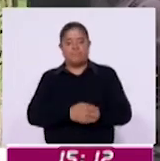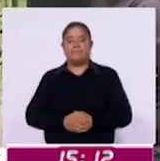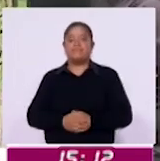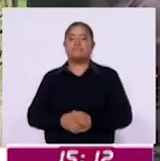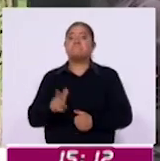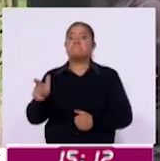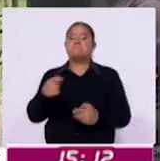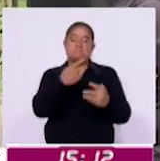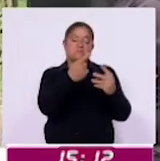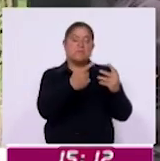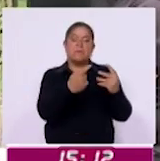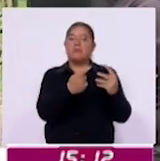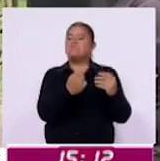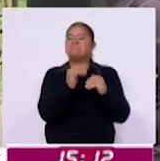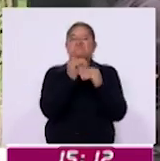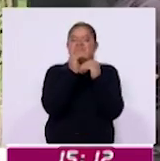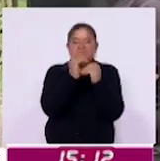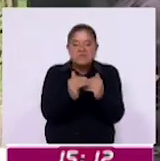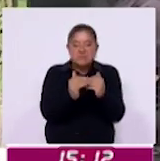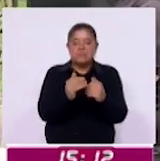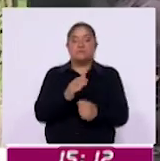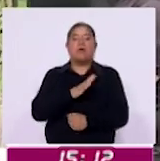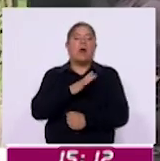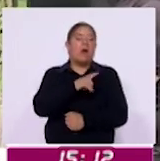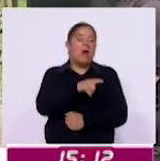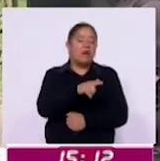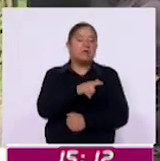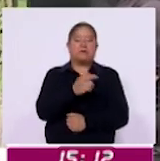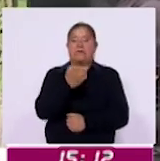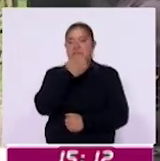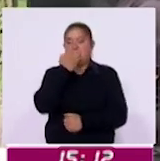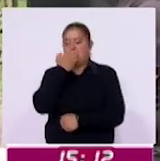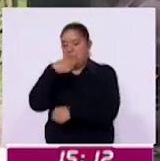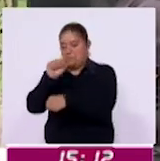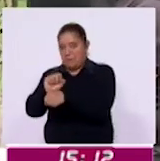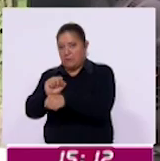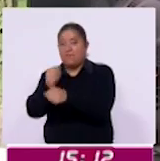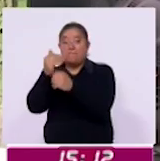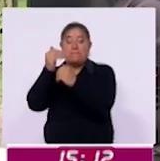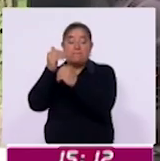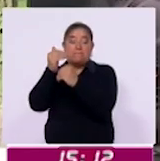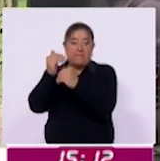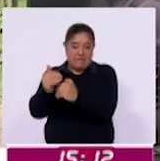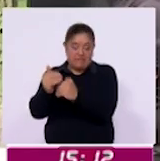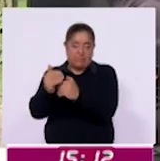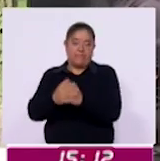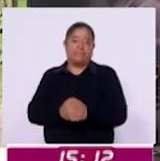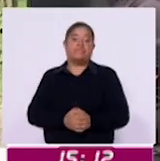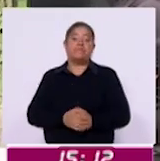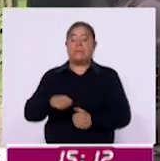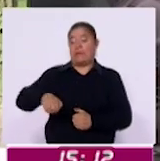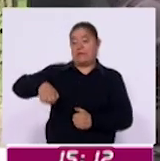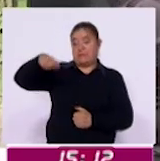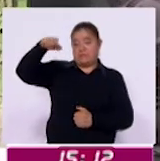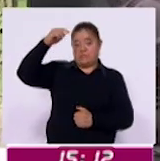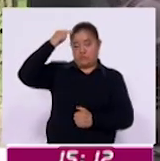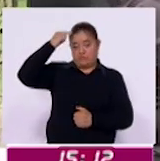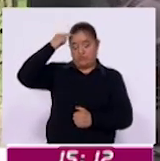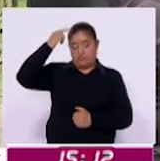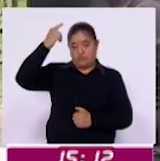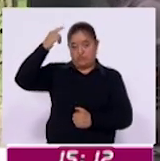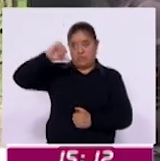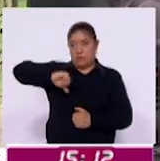requisitos básicos y mínimos que son como escolaridad mínima secundaria, estatura mínima